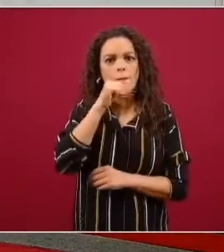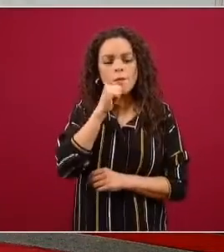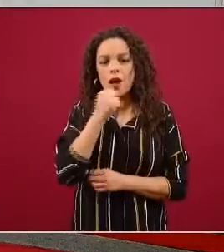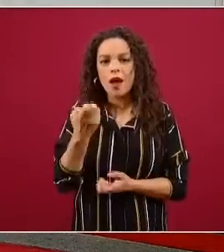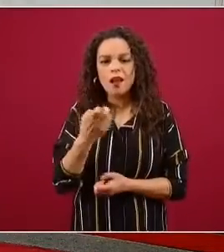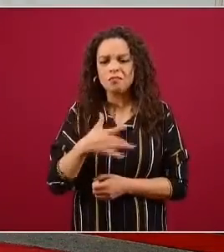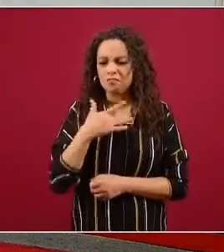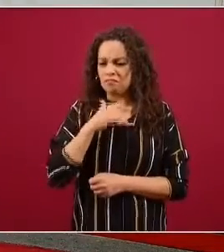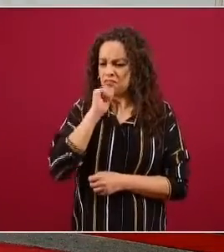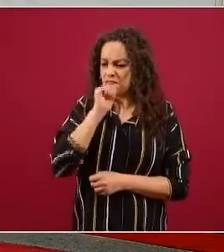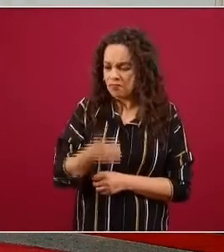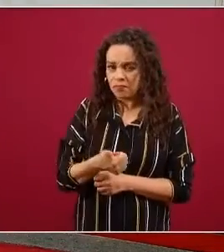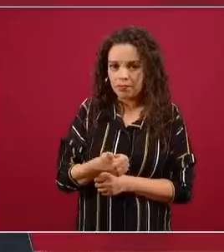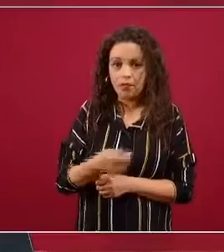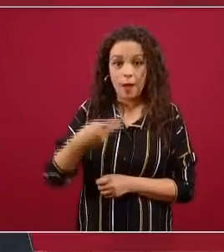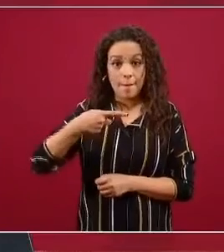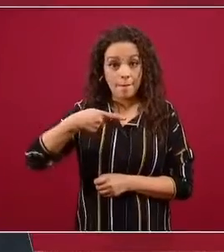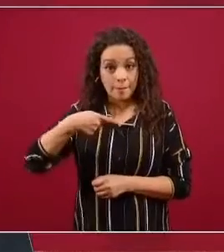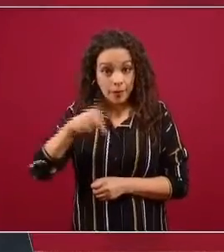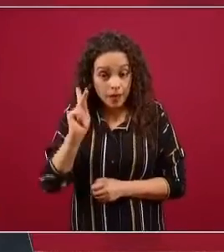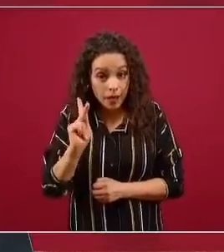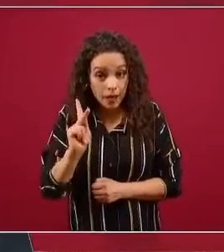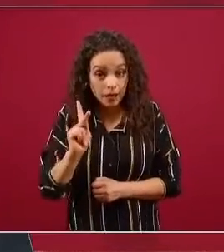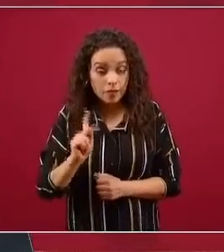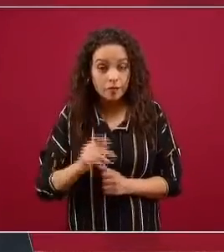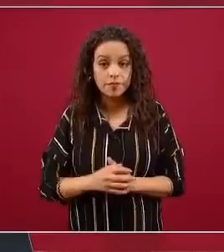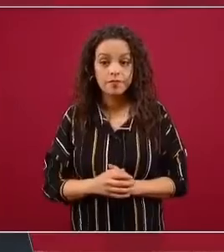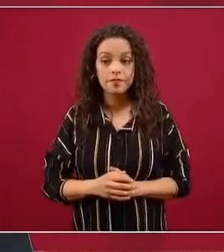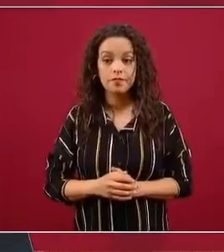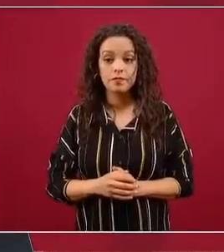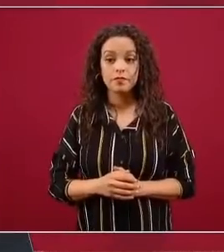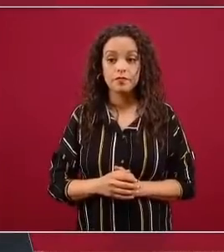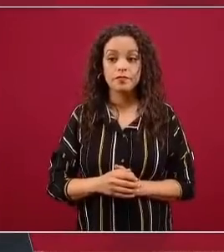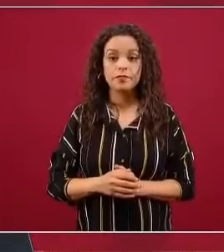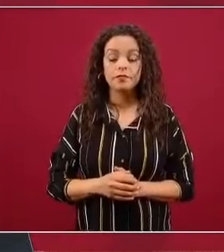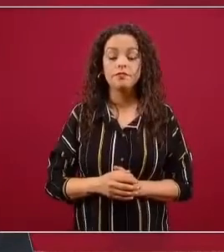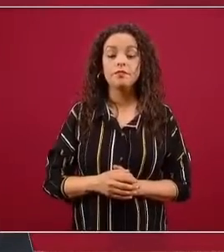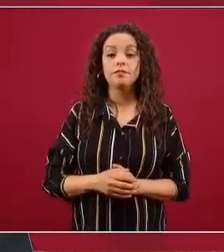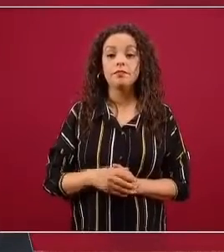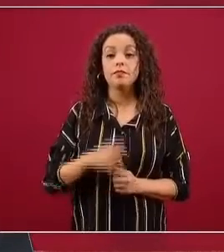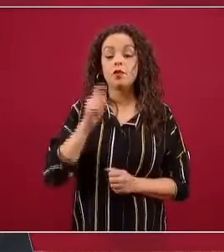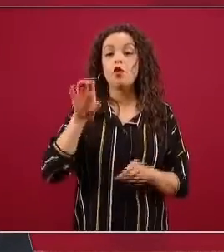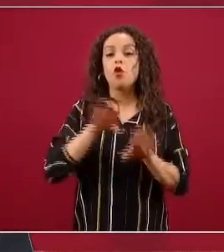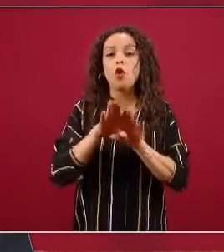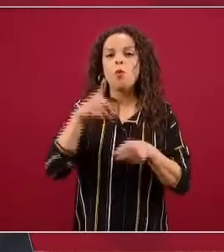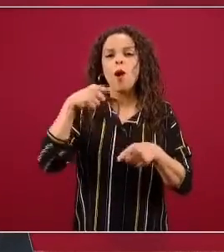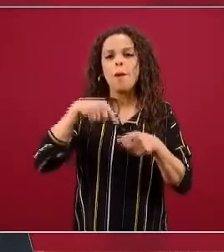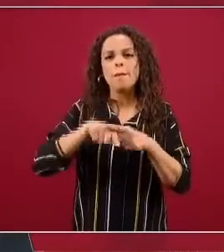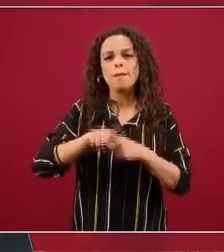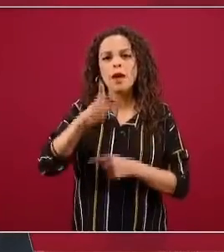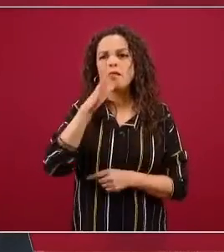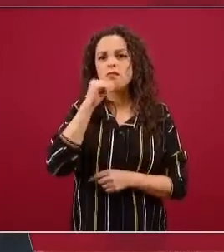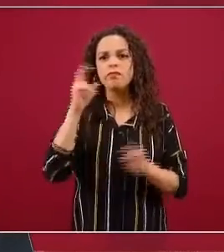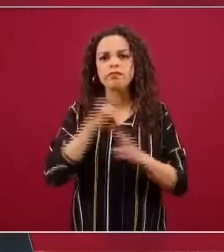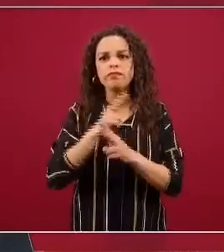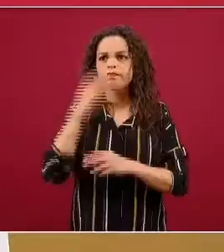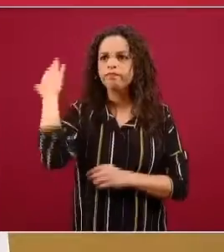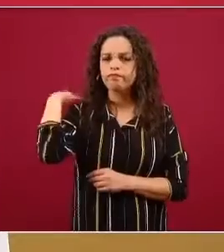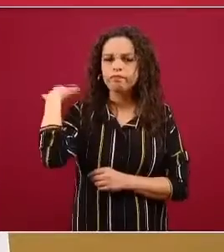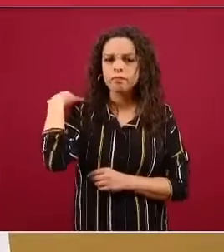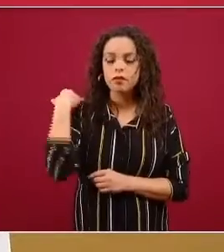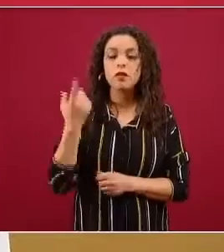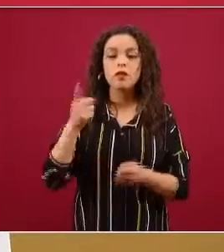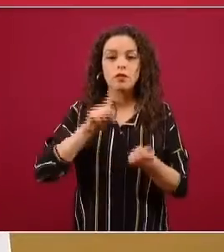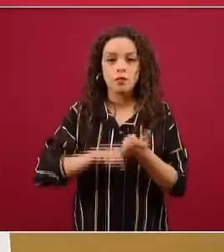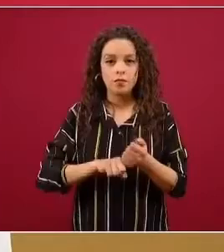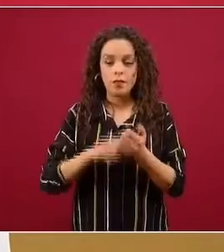la falta de oxigenación, que empieza primero con una reducción relativamente pequeña